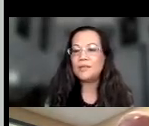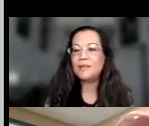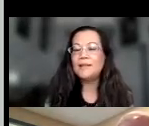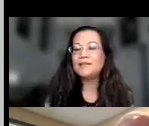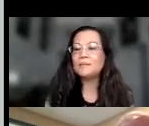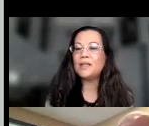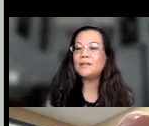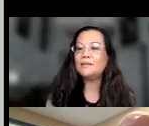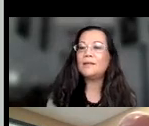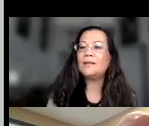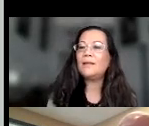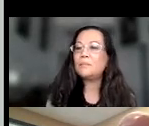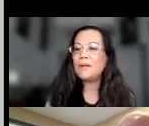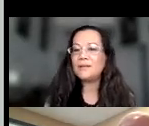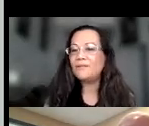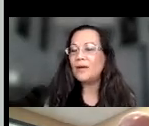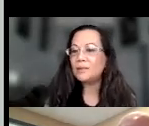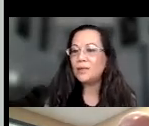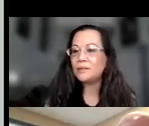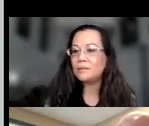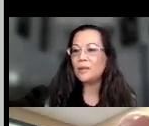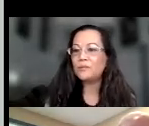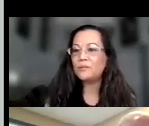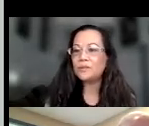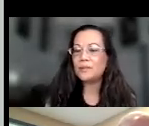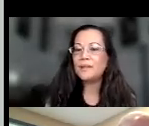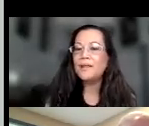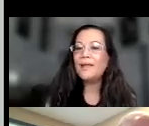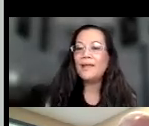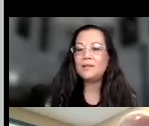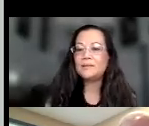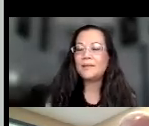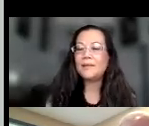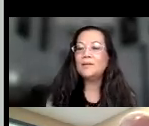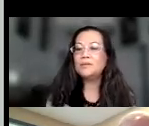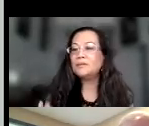han estado, no, ahora van a estar sujetas a una